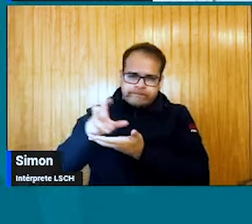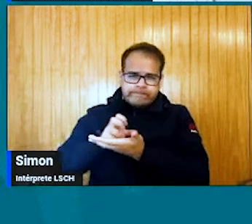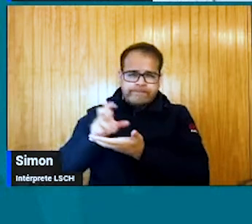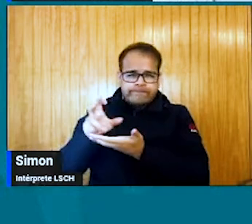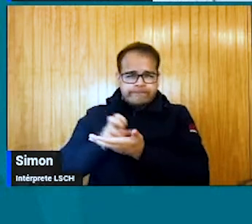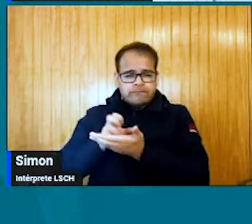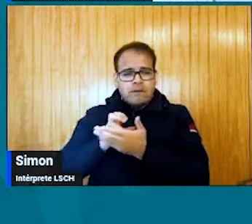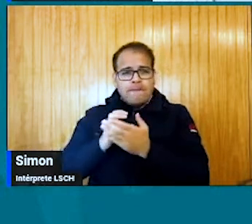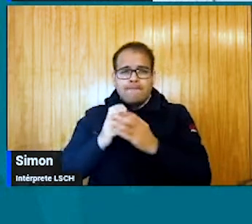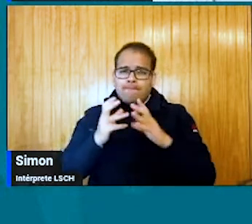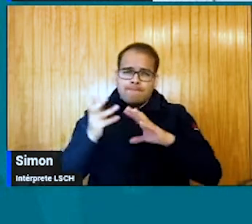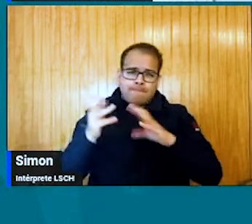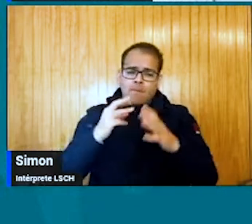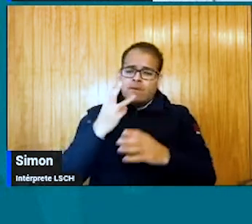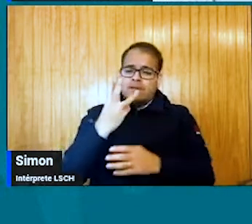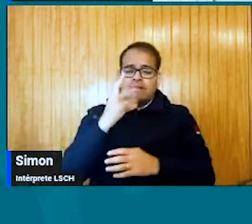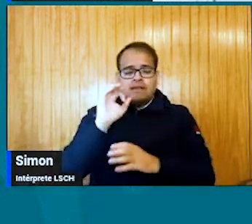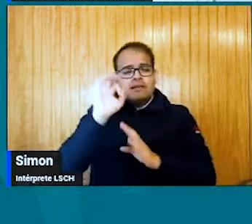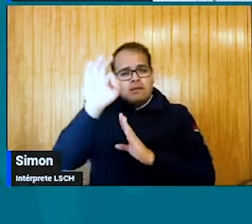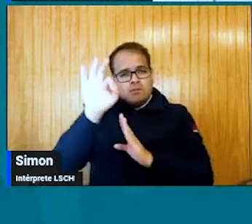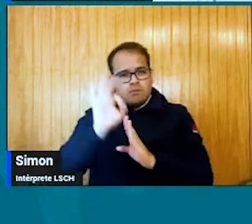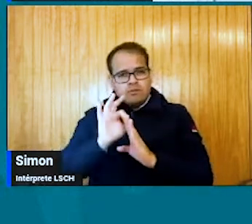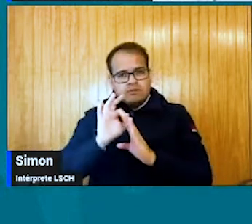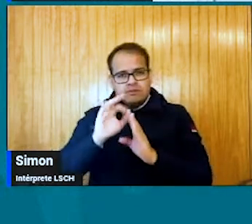más del 30% de la capacidad del estanque.